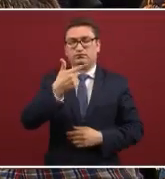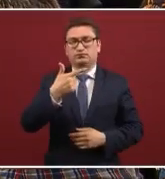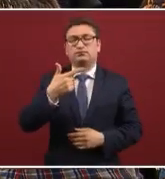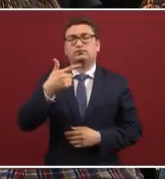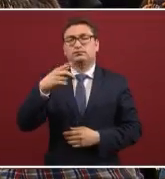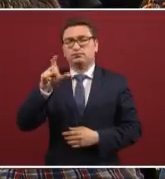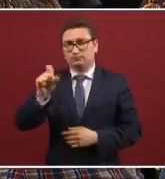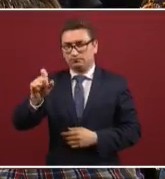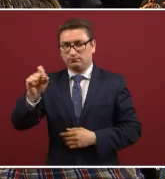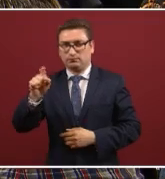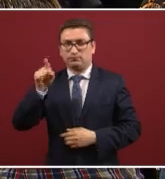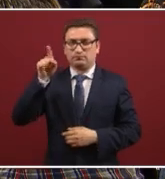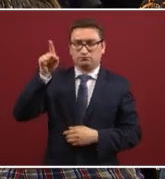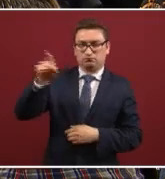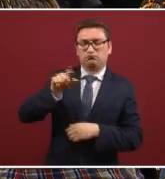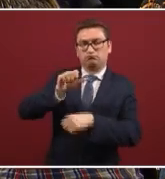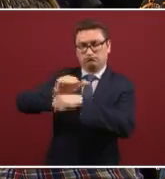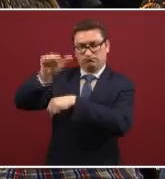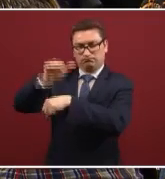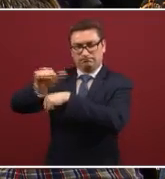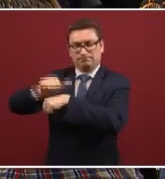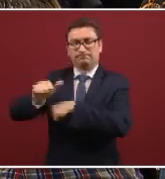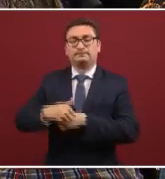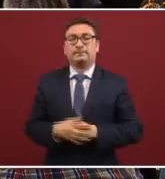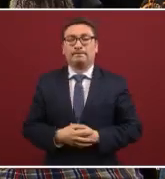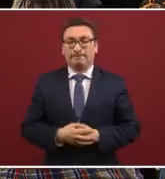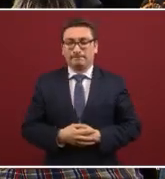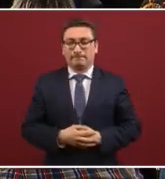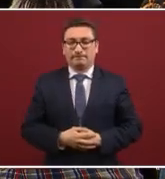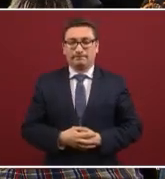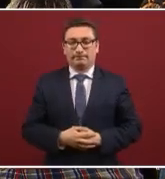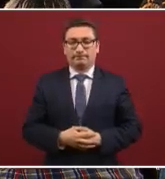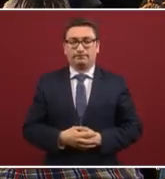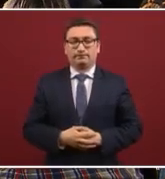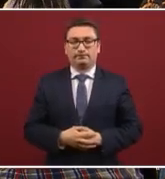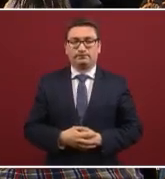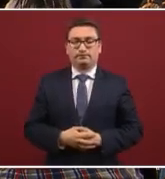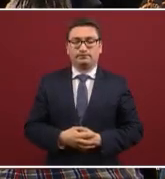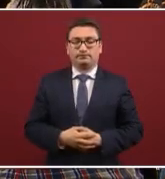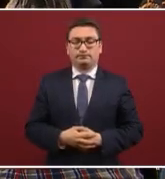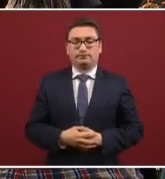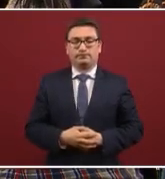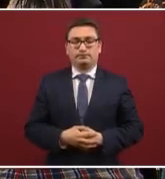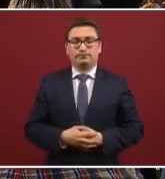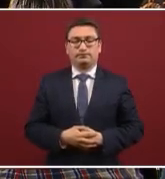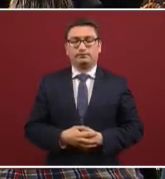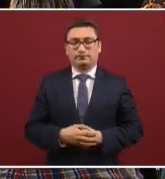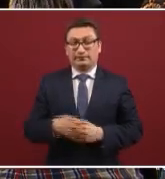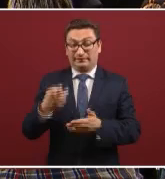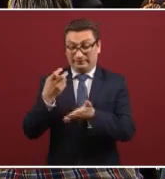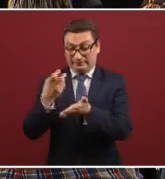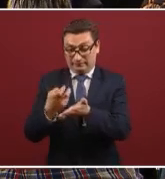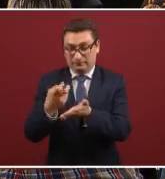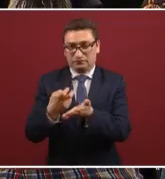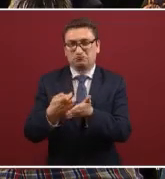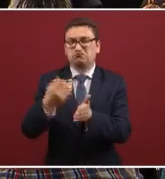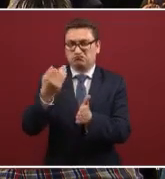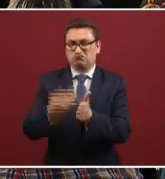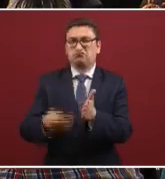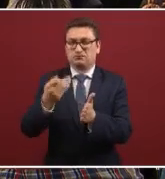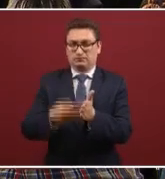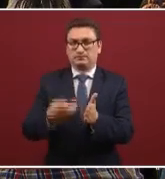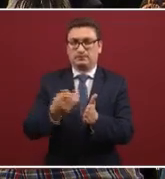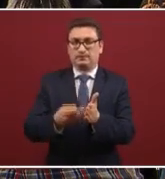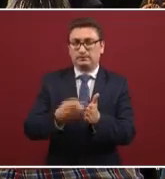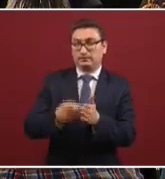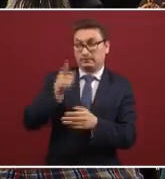Aires, Argentina. El TEMEC, como se le denomina, se encuentra pendiente de aprobación en el Congreso de los